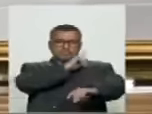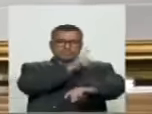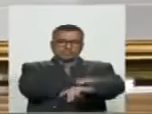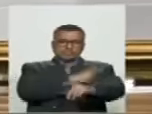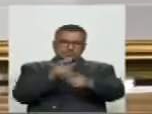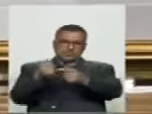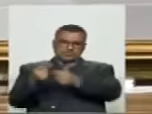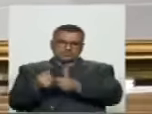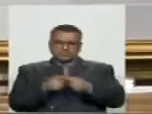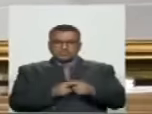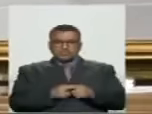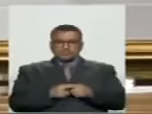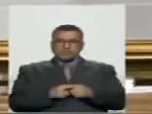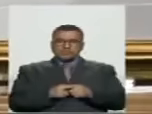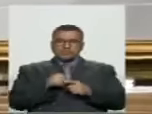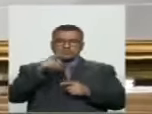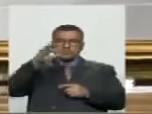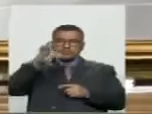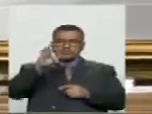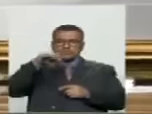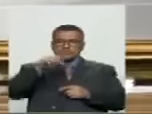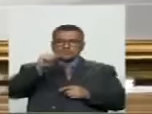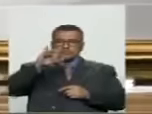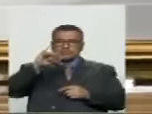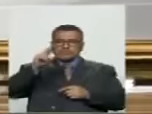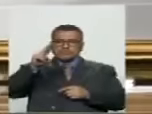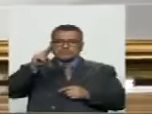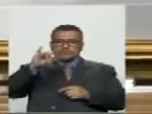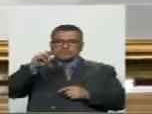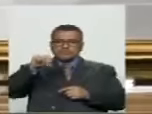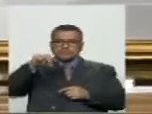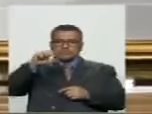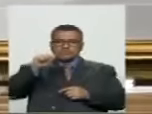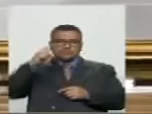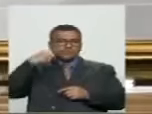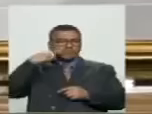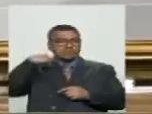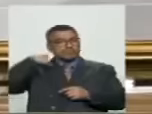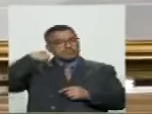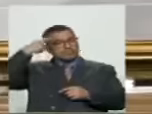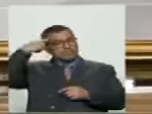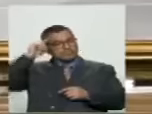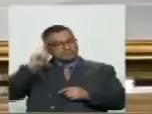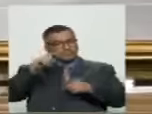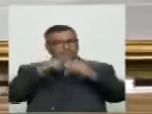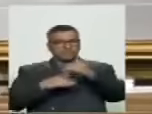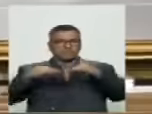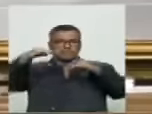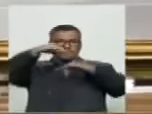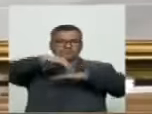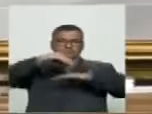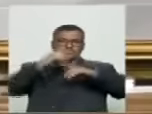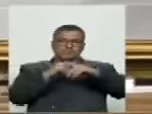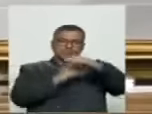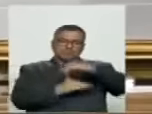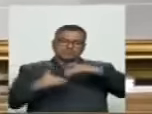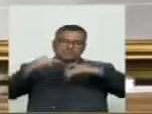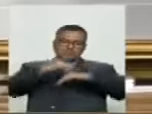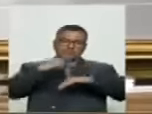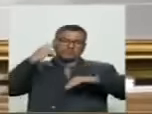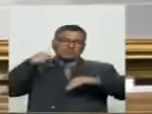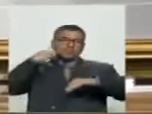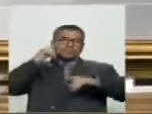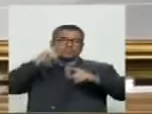capital. El fascismo es racista. Supone que hay supremacía racial, superioridad racial